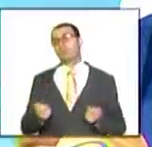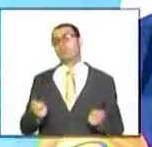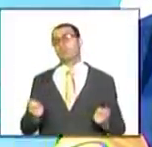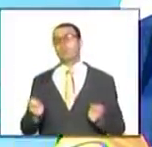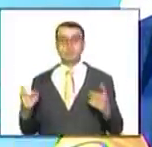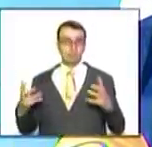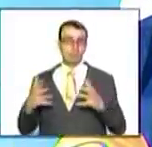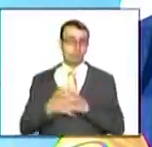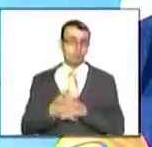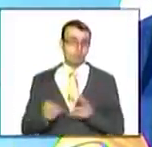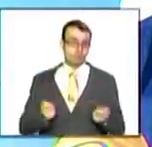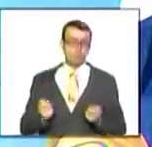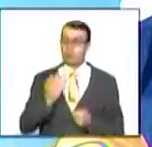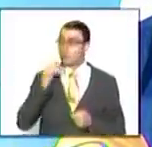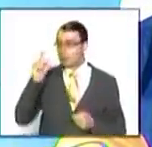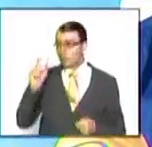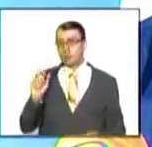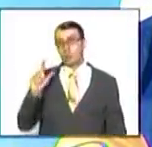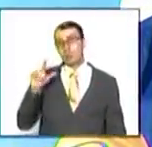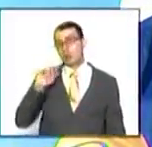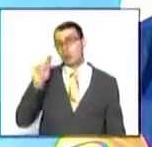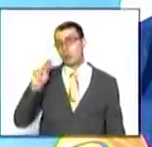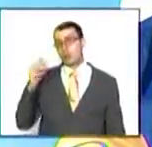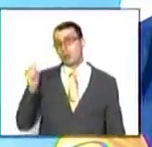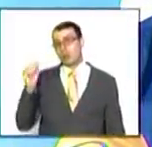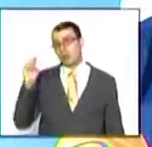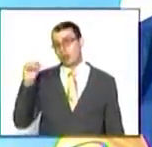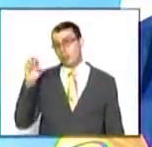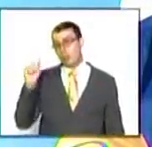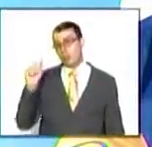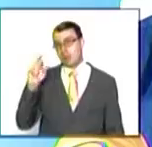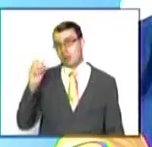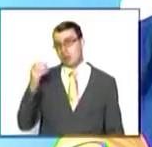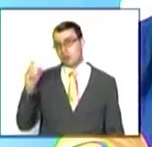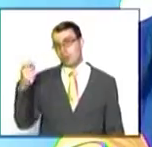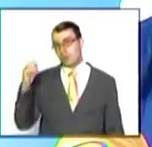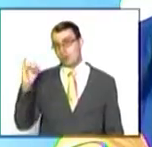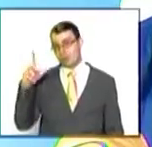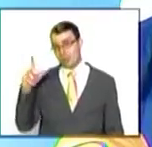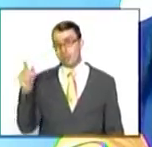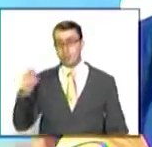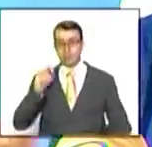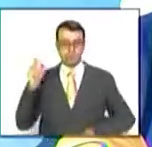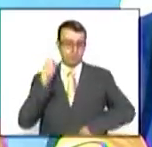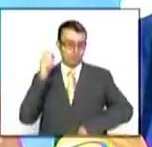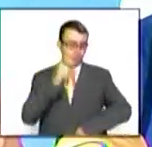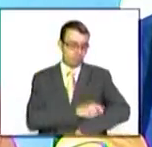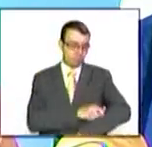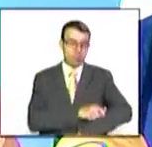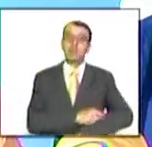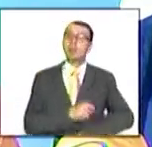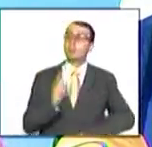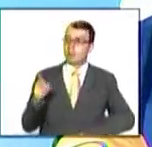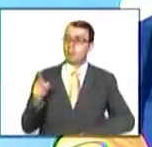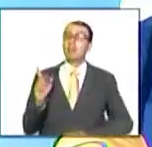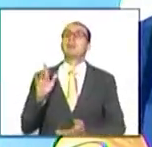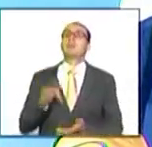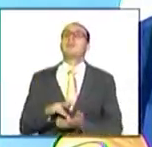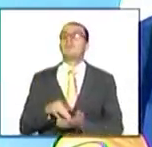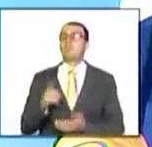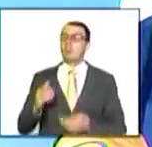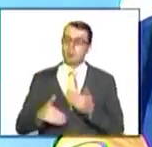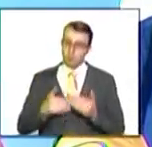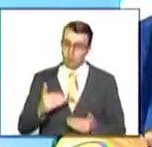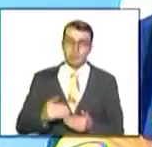hacemos. La doctora Luz Amparo Gil, que hace la apiterapia con nosotros, se apoya muchísimo del doctor Javier para hacer ciertos